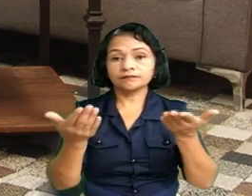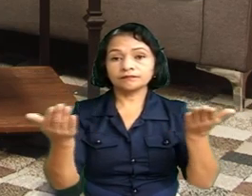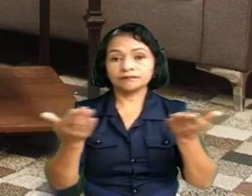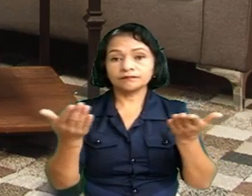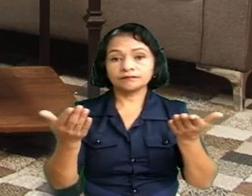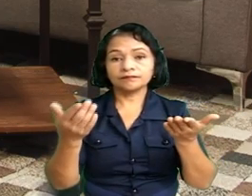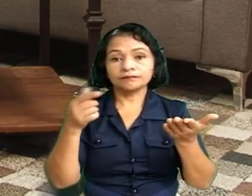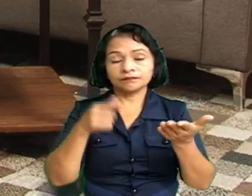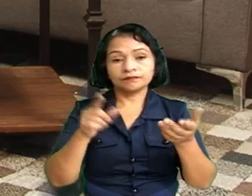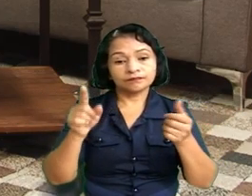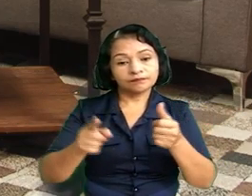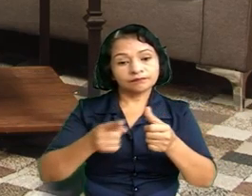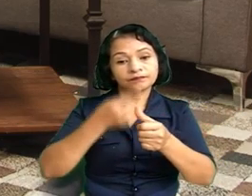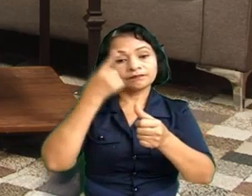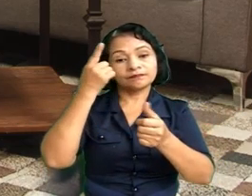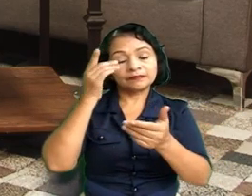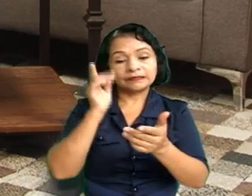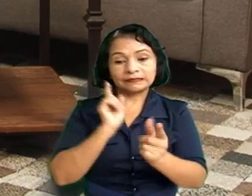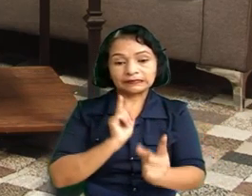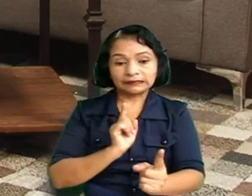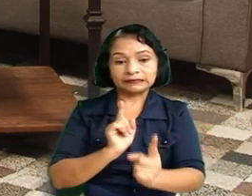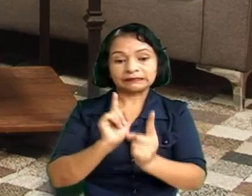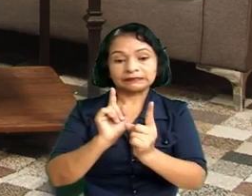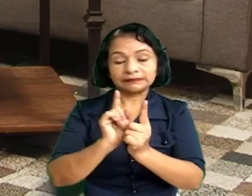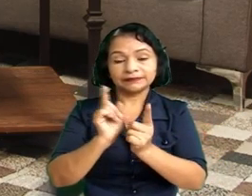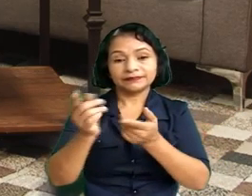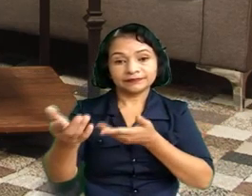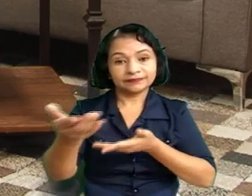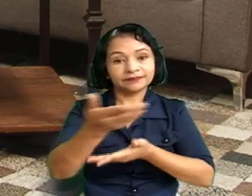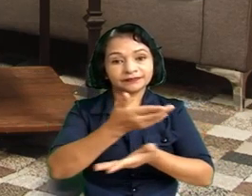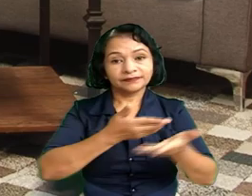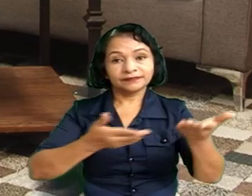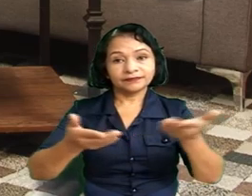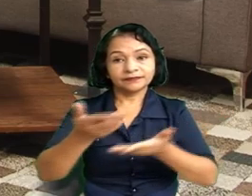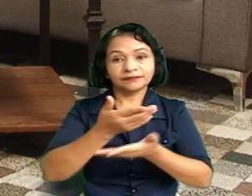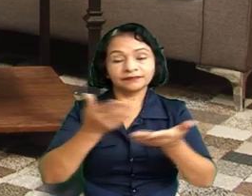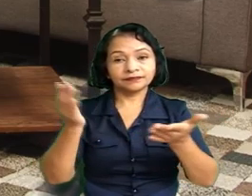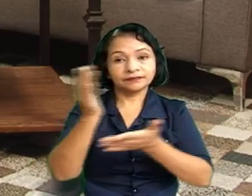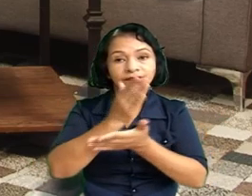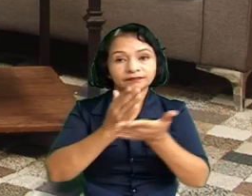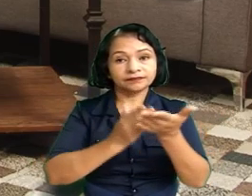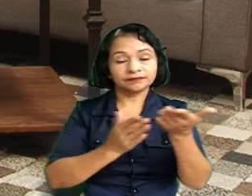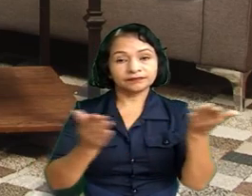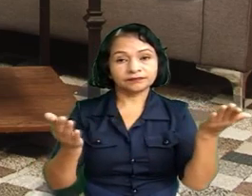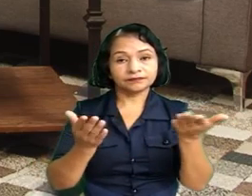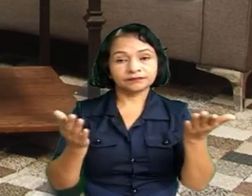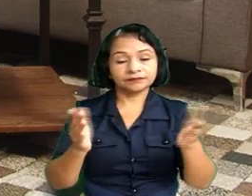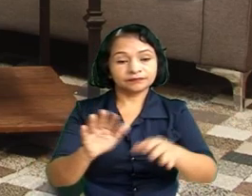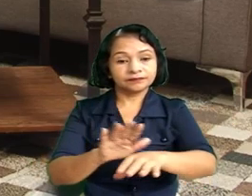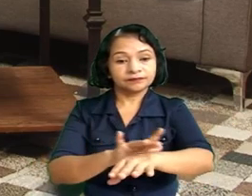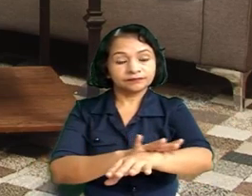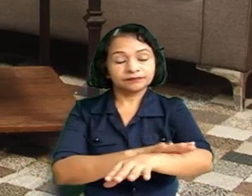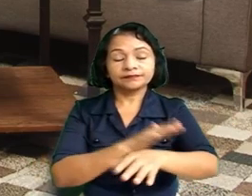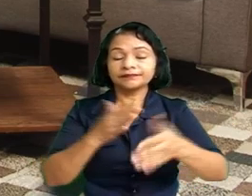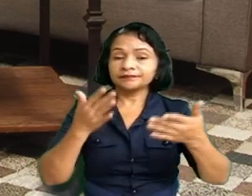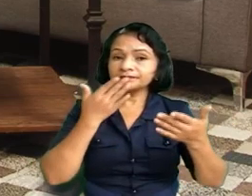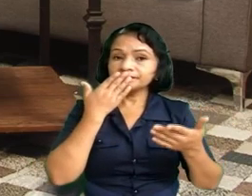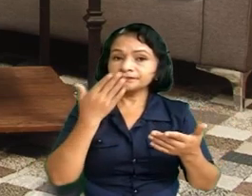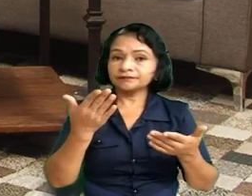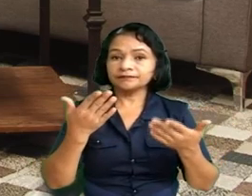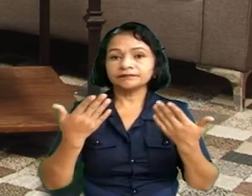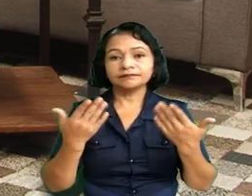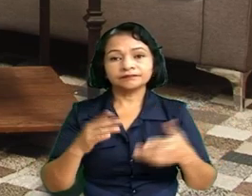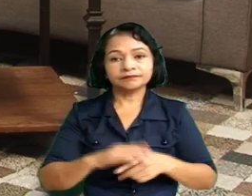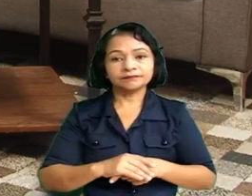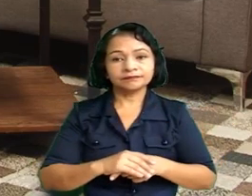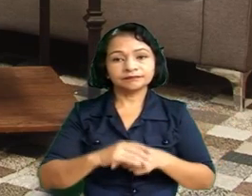donde tuve la primera vez la oportunidad de compartir con ella, y a veces se siente una emoción muy agradable, porque es